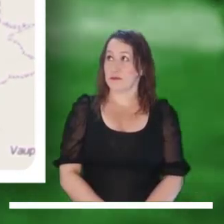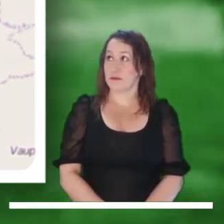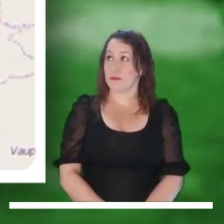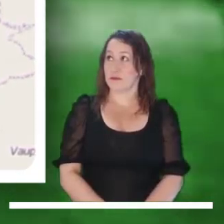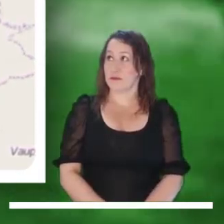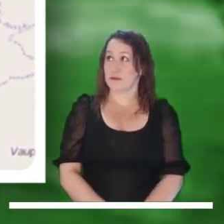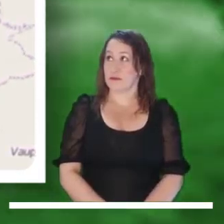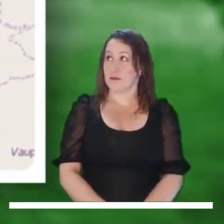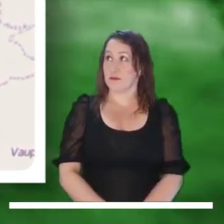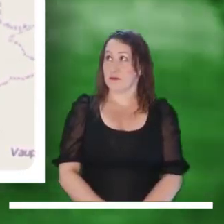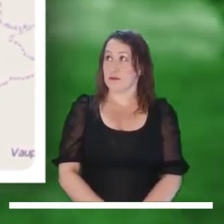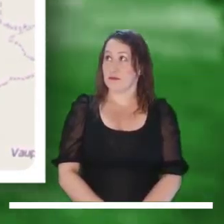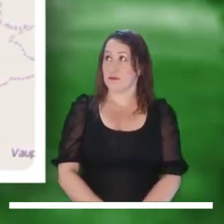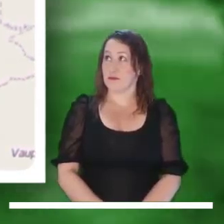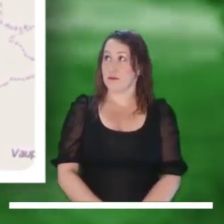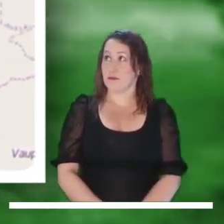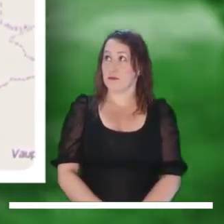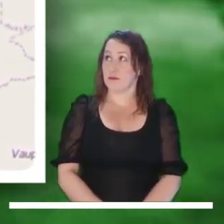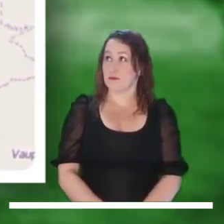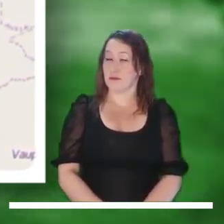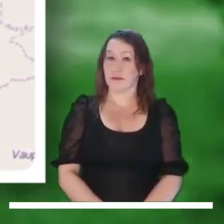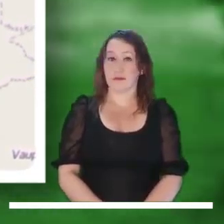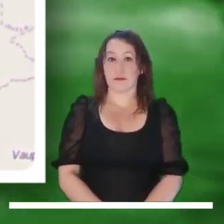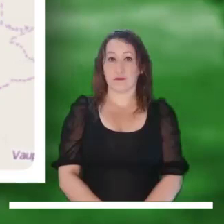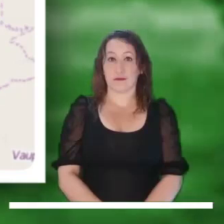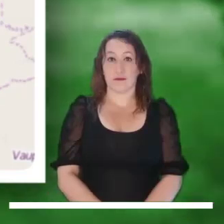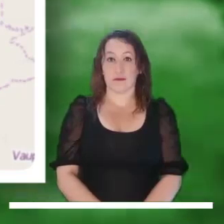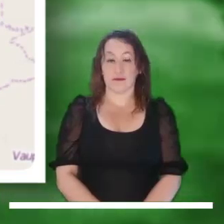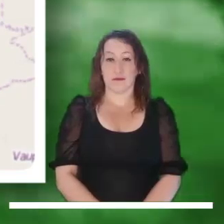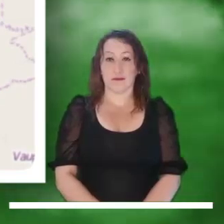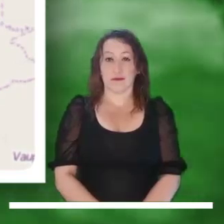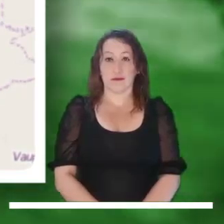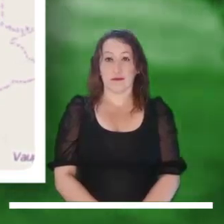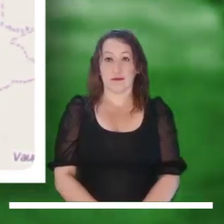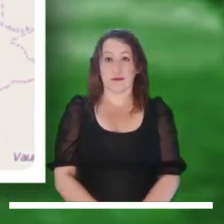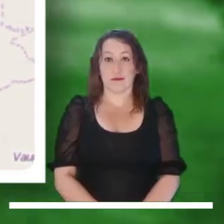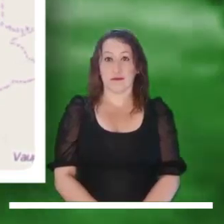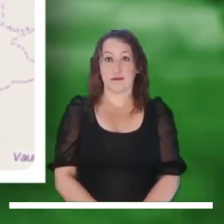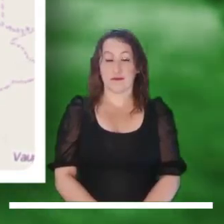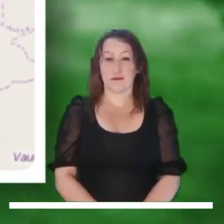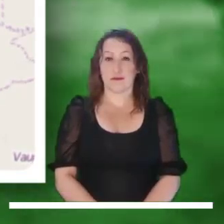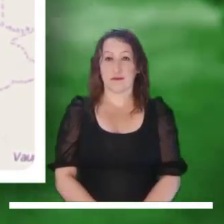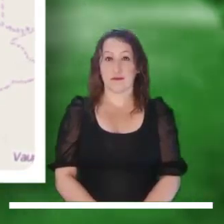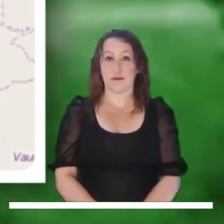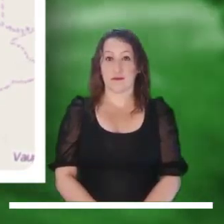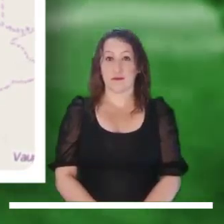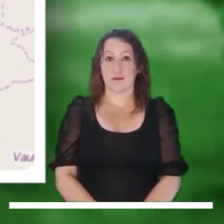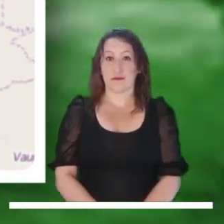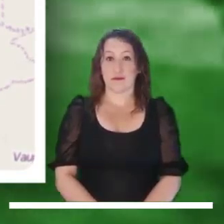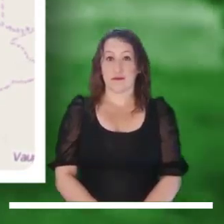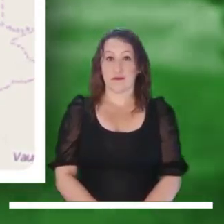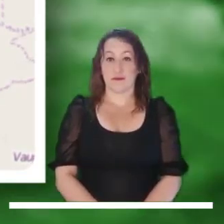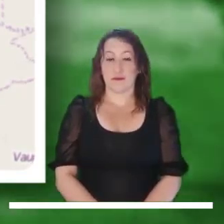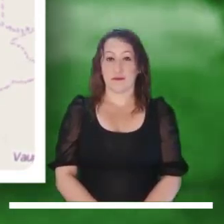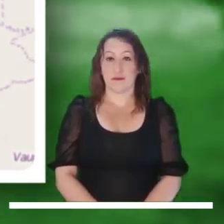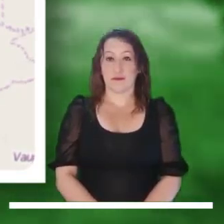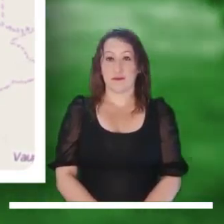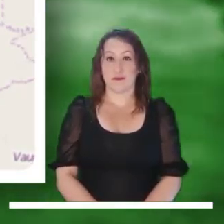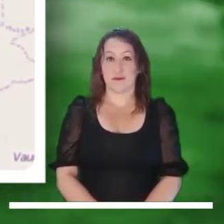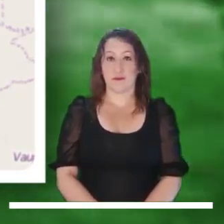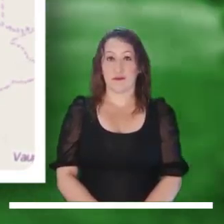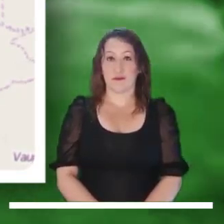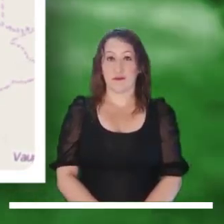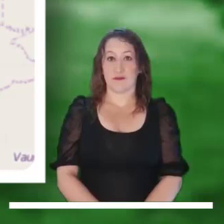inundaciones registradas en el Valle del Guamuez, en Putumayo, y en el municipio de Yondó, Antioquia, por desbordamiento del río